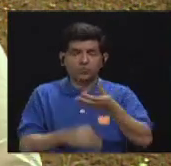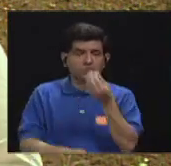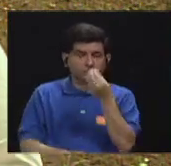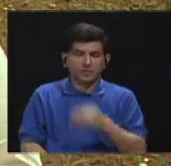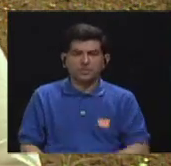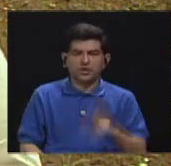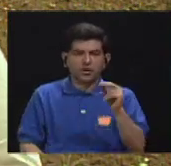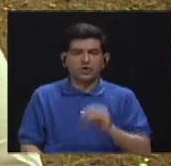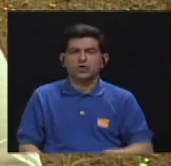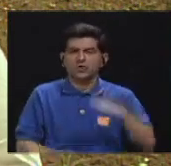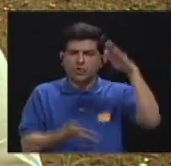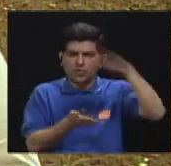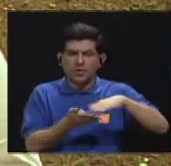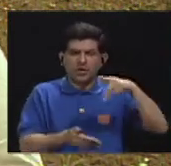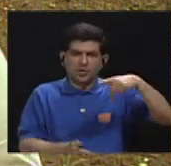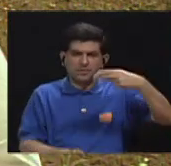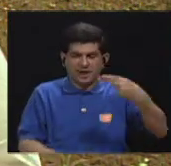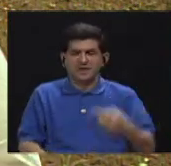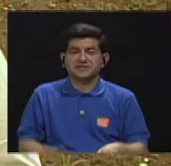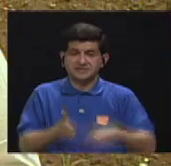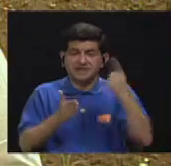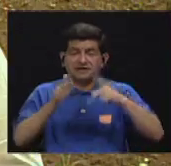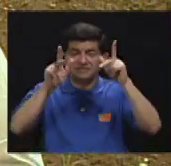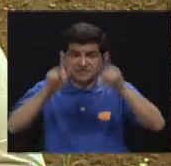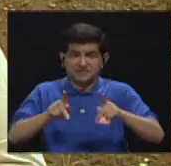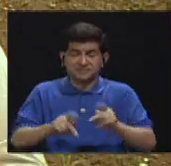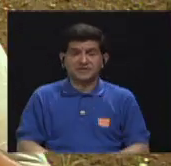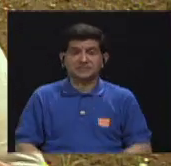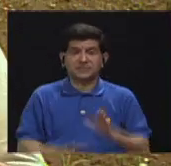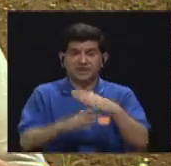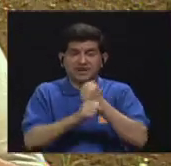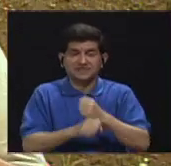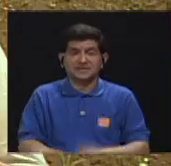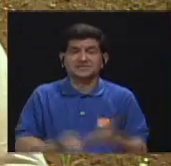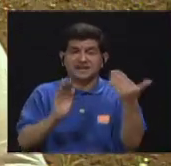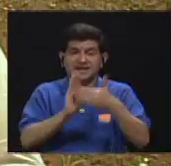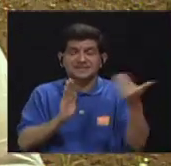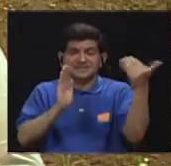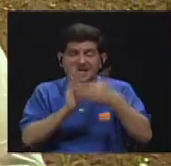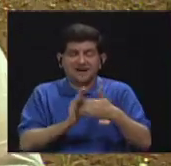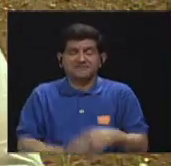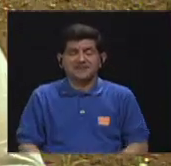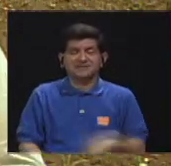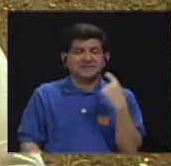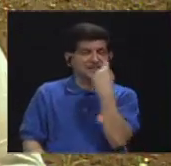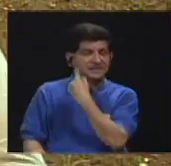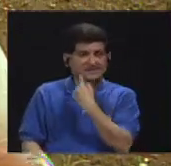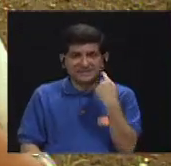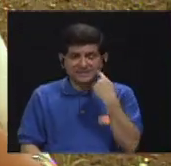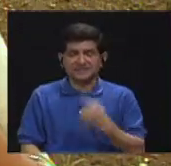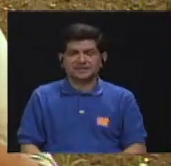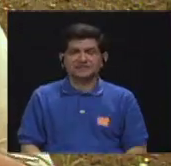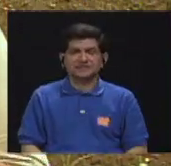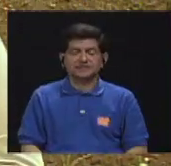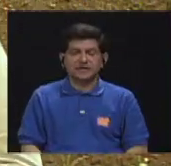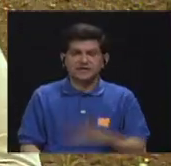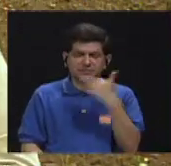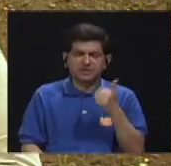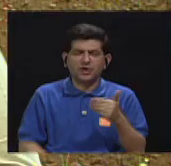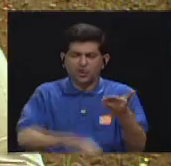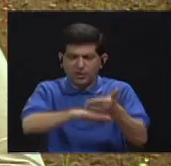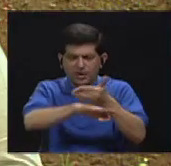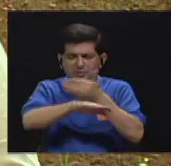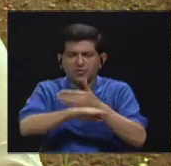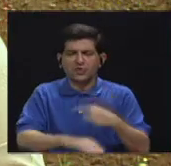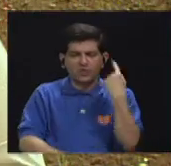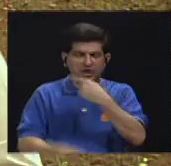para que no esté tan bajo el pH, porque en muchos casos lo que ocasiona más bien es erosionar el diente, desgastarlo, ¿verdad? Entonces es más bien que se recupere un poquito la